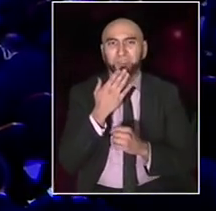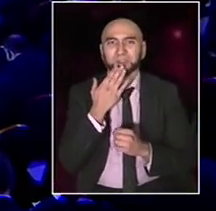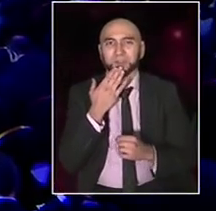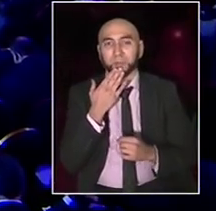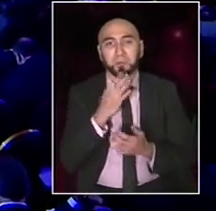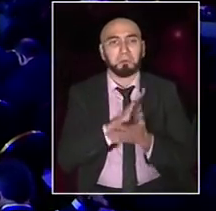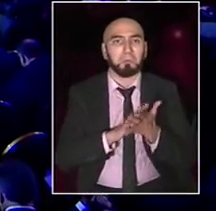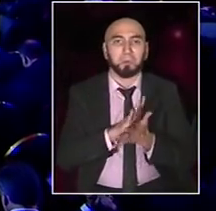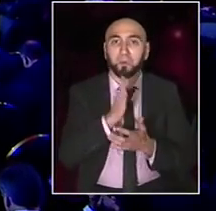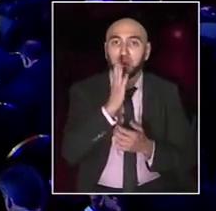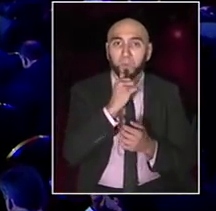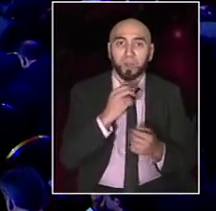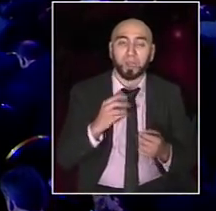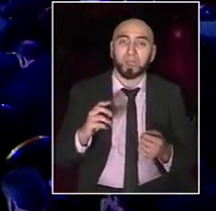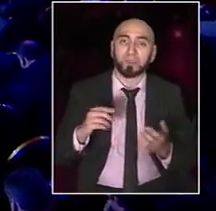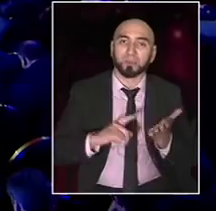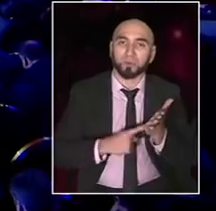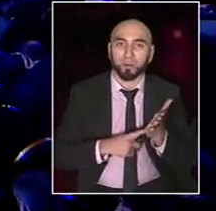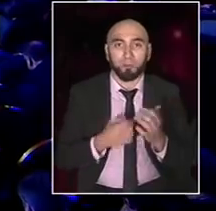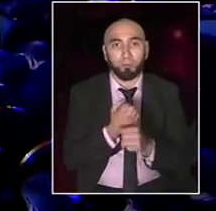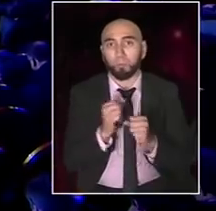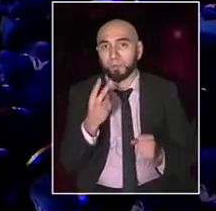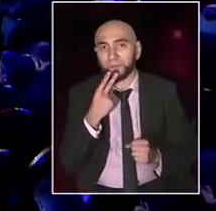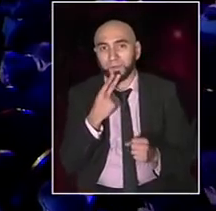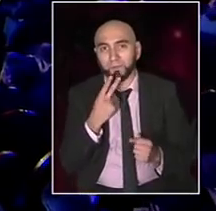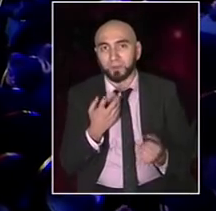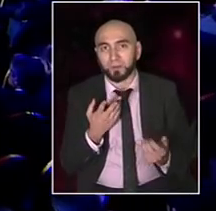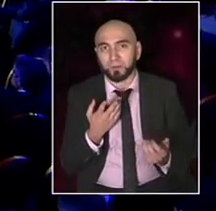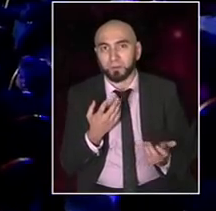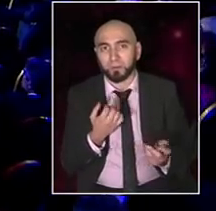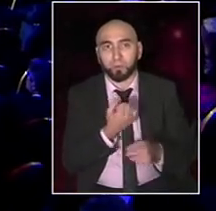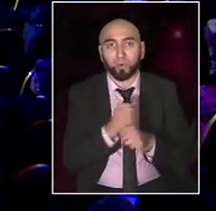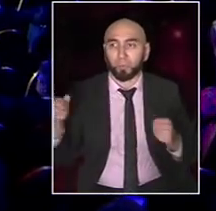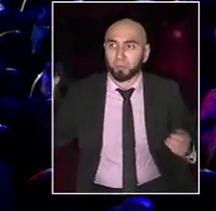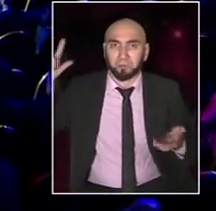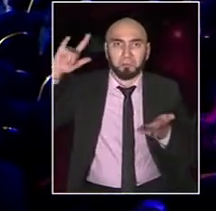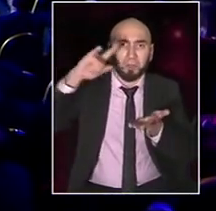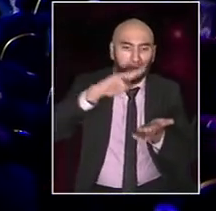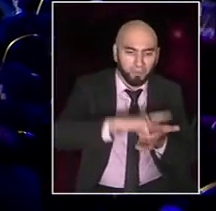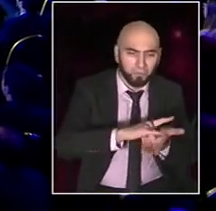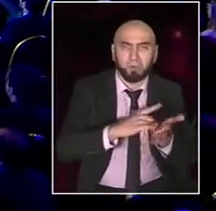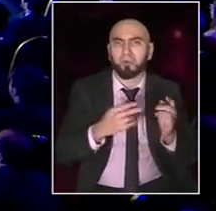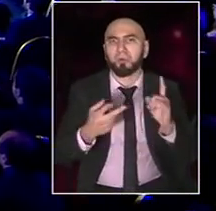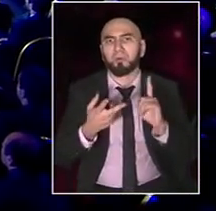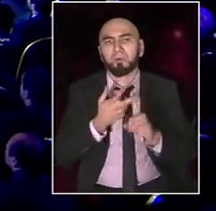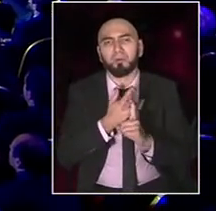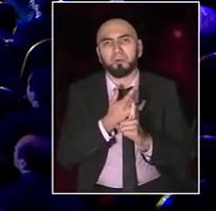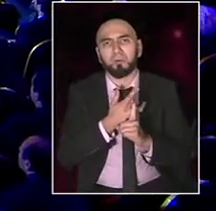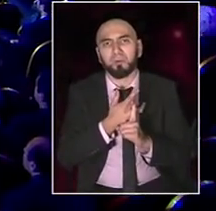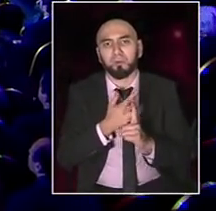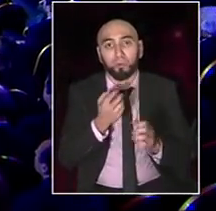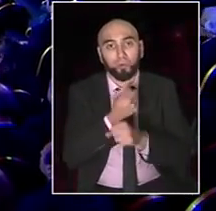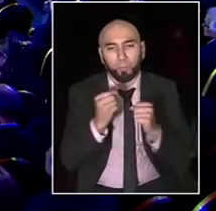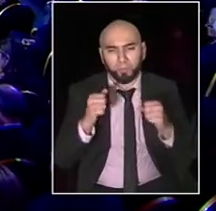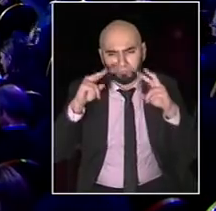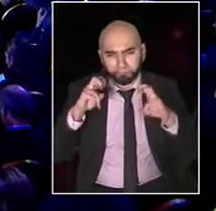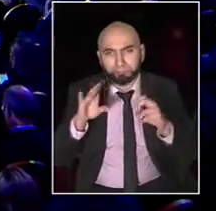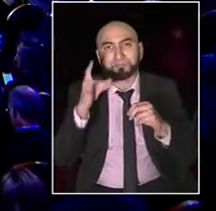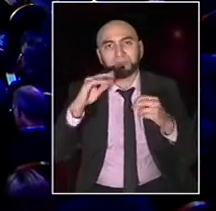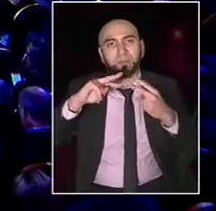existiera la tecnología, no podríamos vivir, no podríamos hacer aterrizar aviones, no se podría descifrar el código genético, no